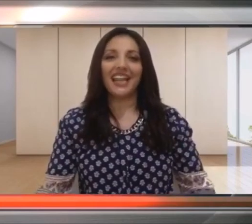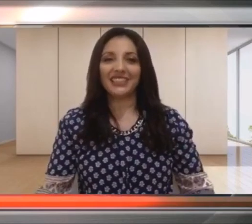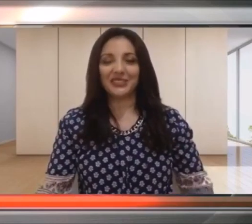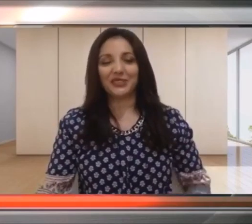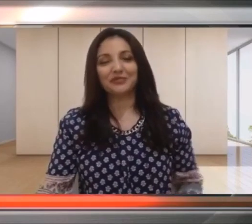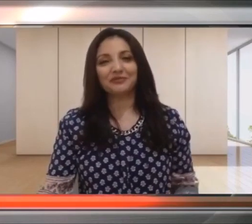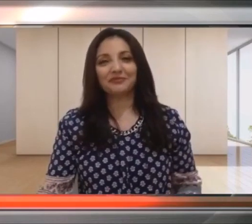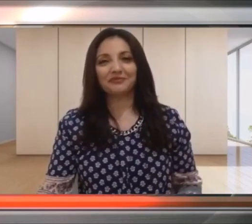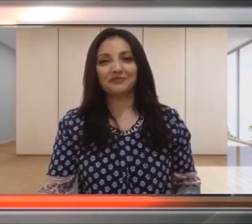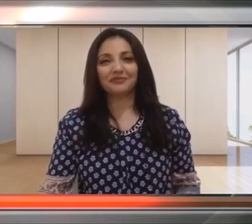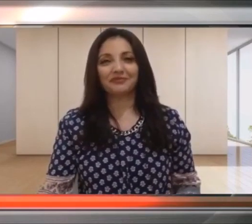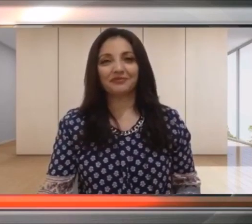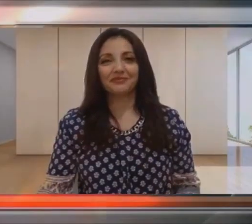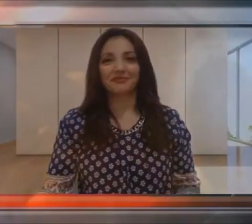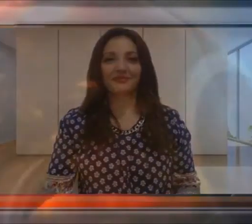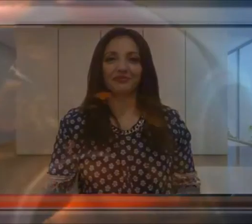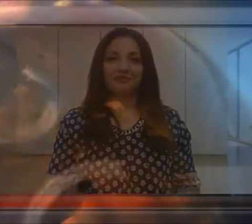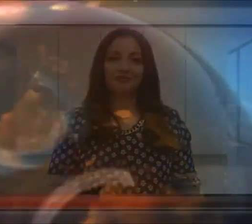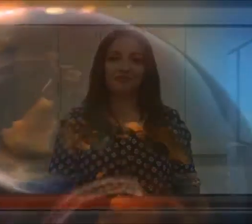a las 8.